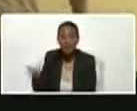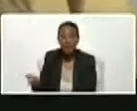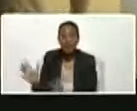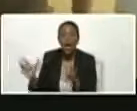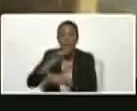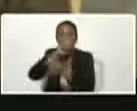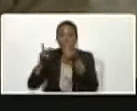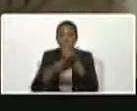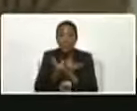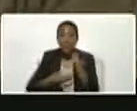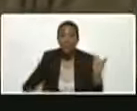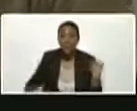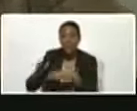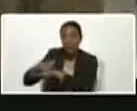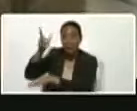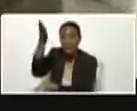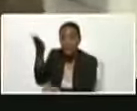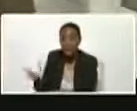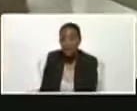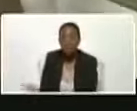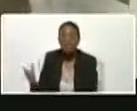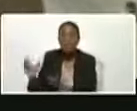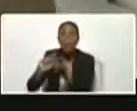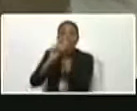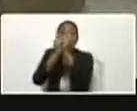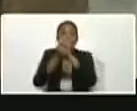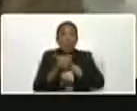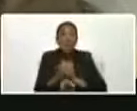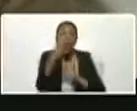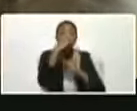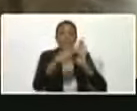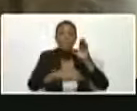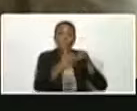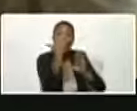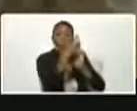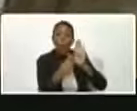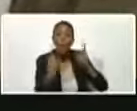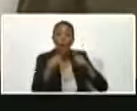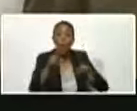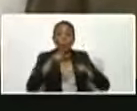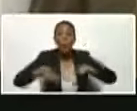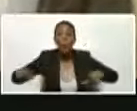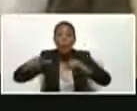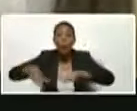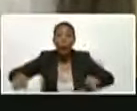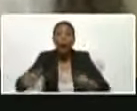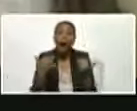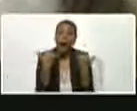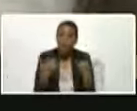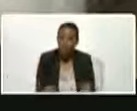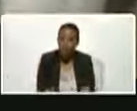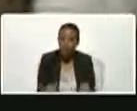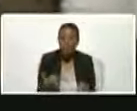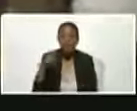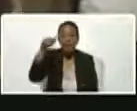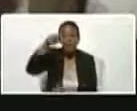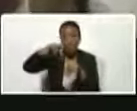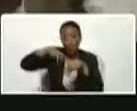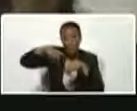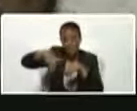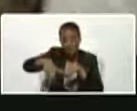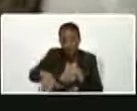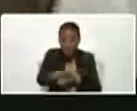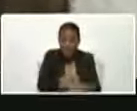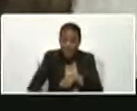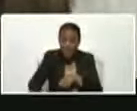la vicepresidenta tenemos que convertirla en experiencia modelo Ahora yo voy a proceder allá abajo en